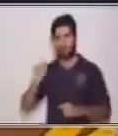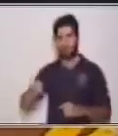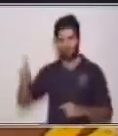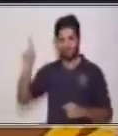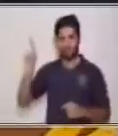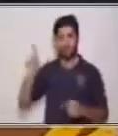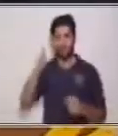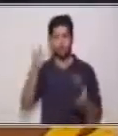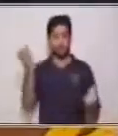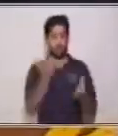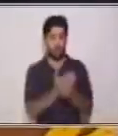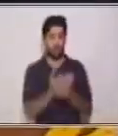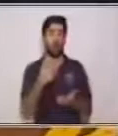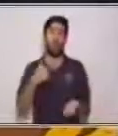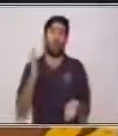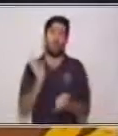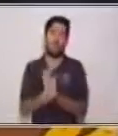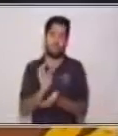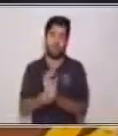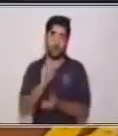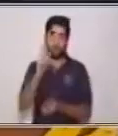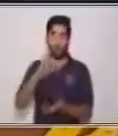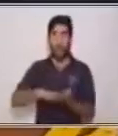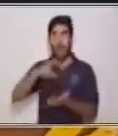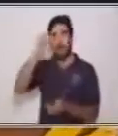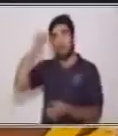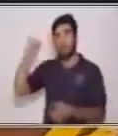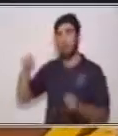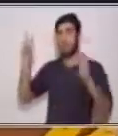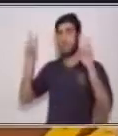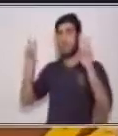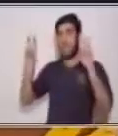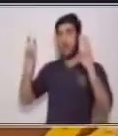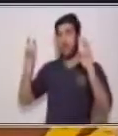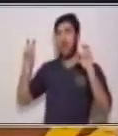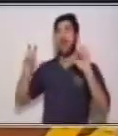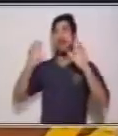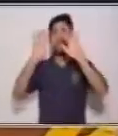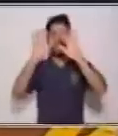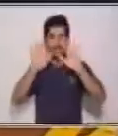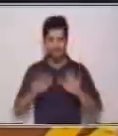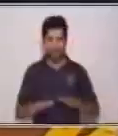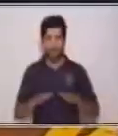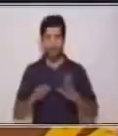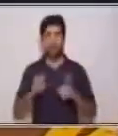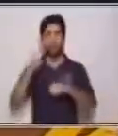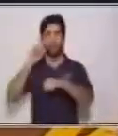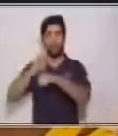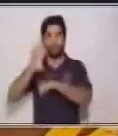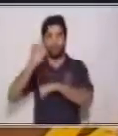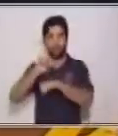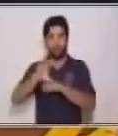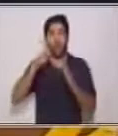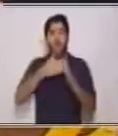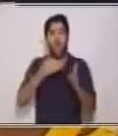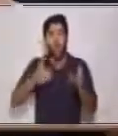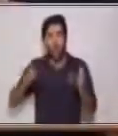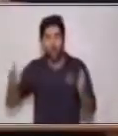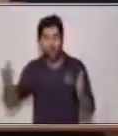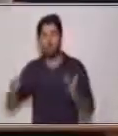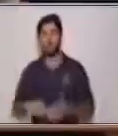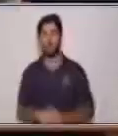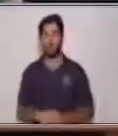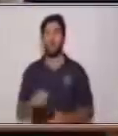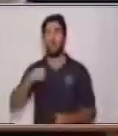que hayas aprendido sobre textos instructivos y también sobre la parte que corresponde a la receta, que en esta